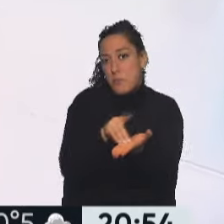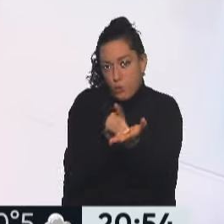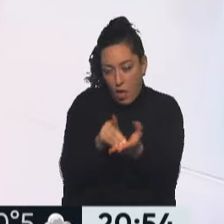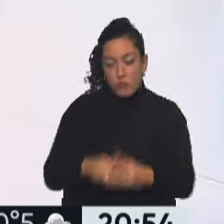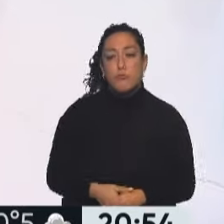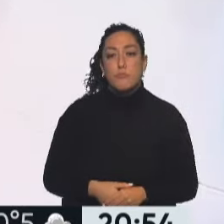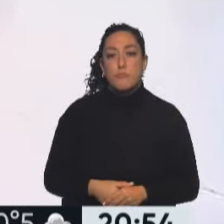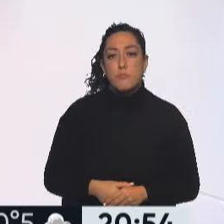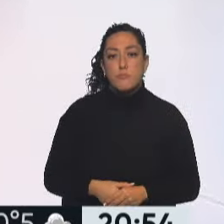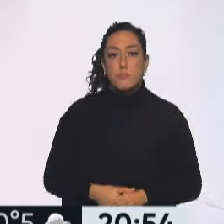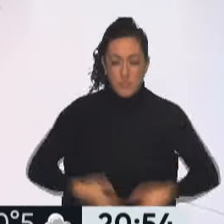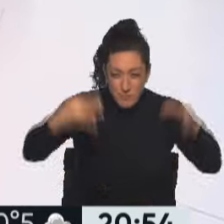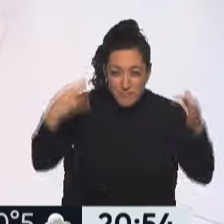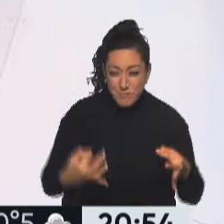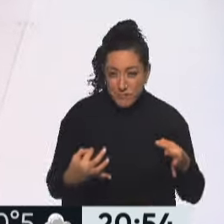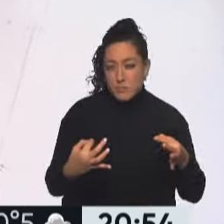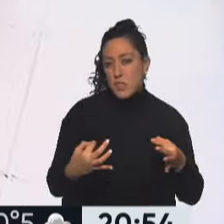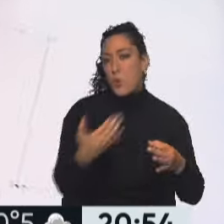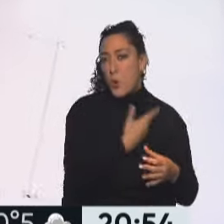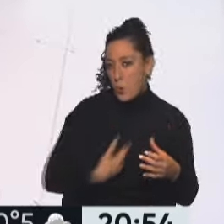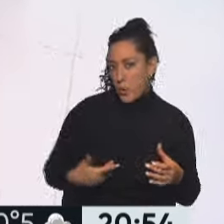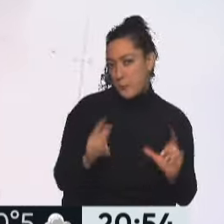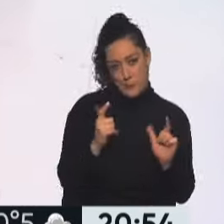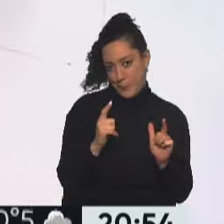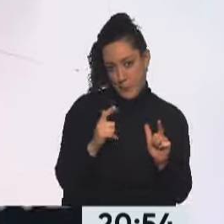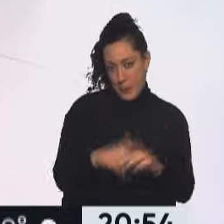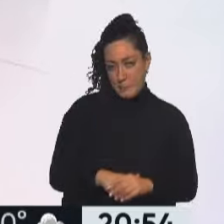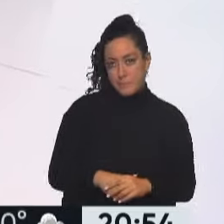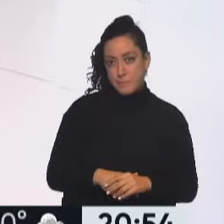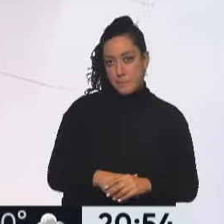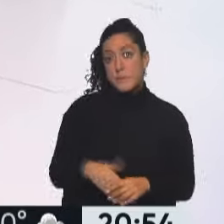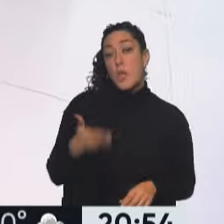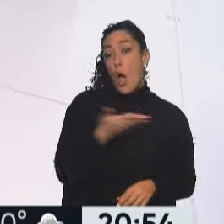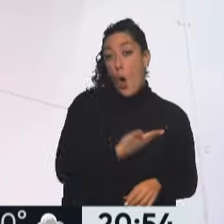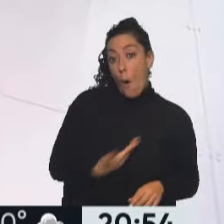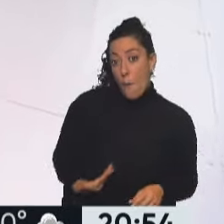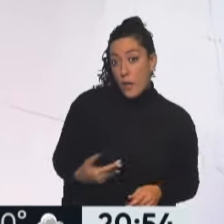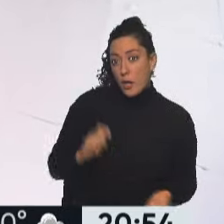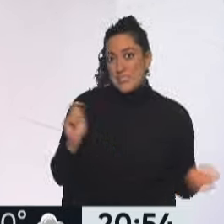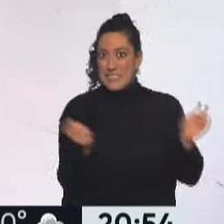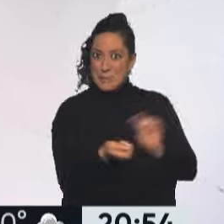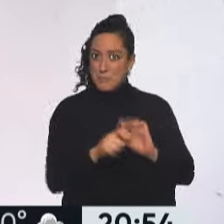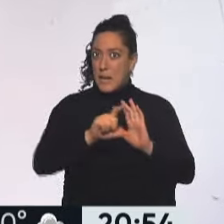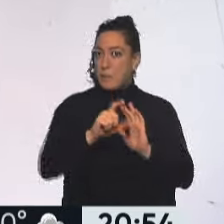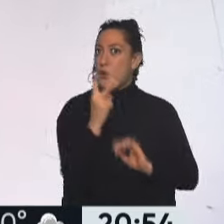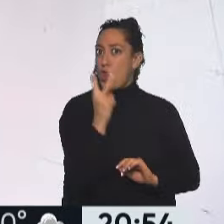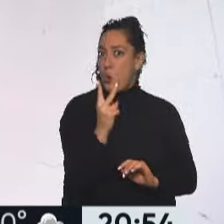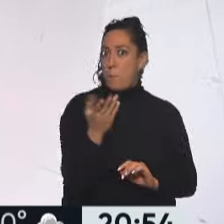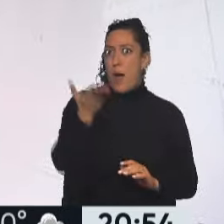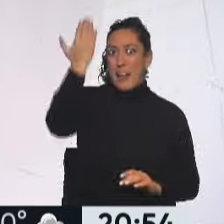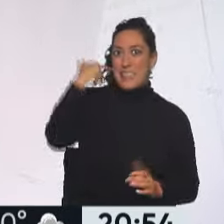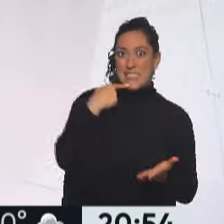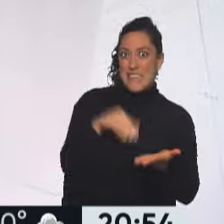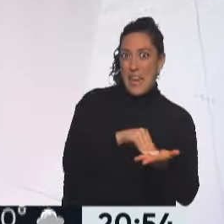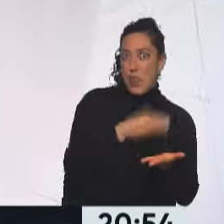todo está tan seguro para el gobierno. El gobierno busca revertir dos capítulos que fueron rechazados en el